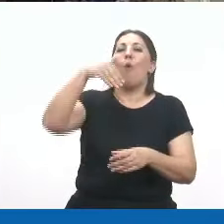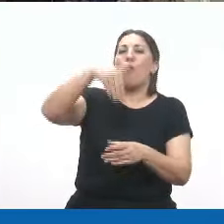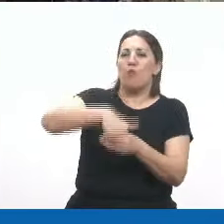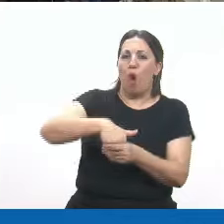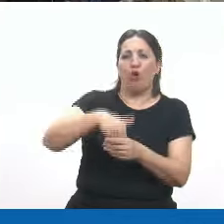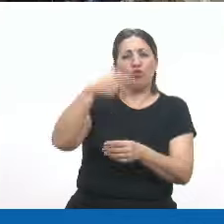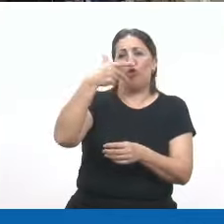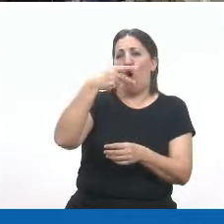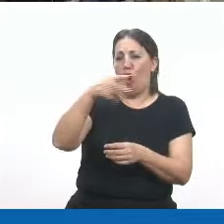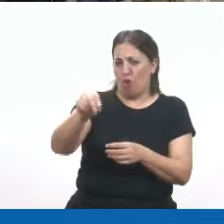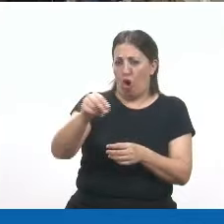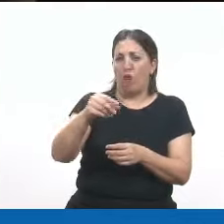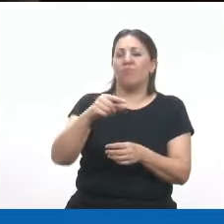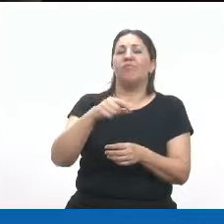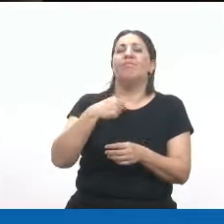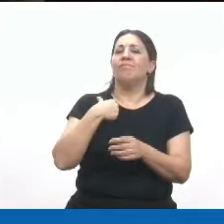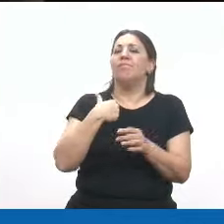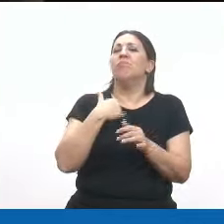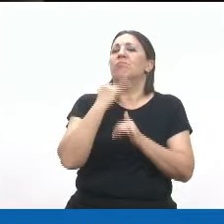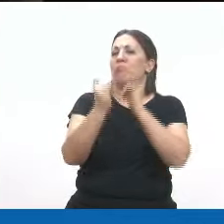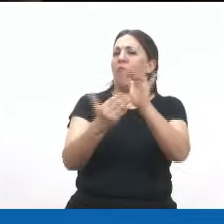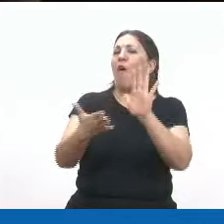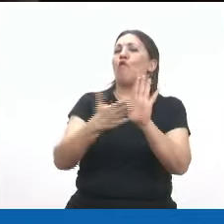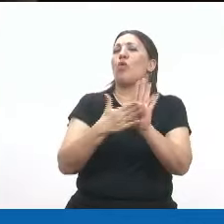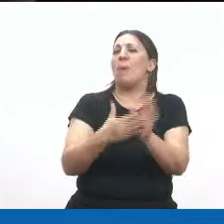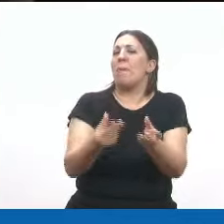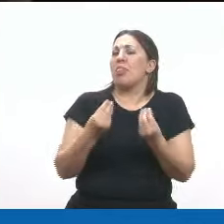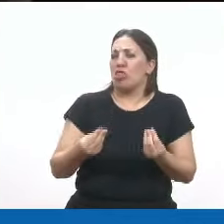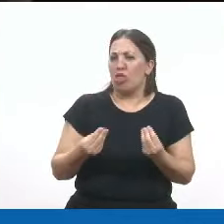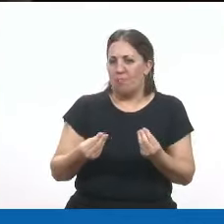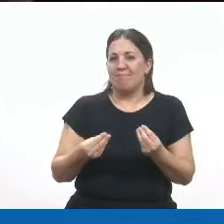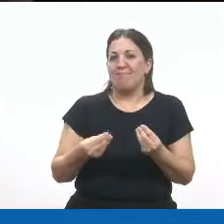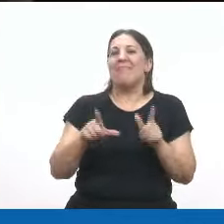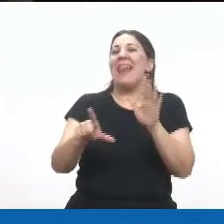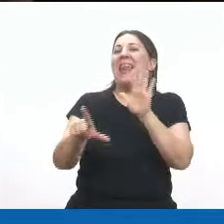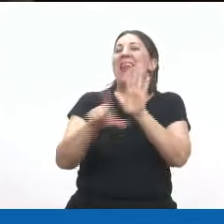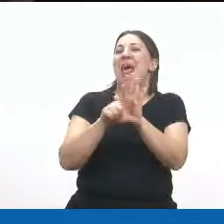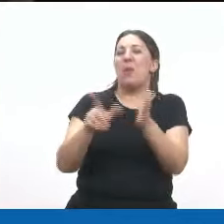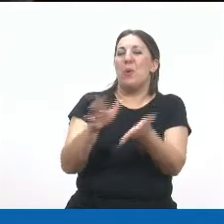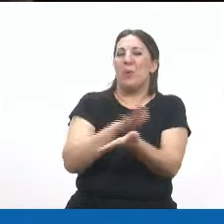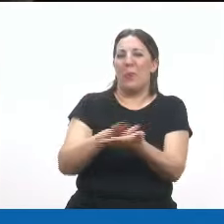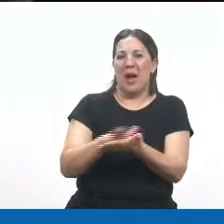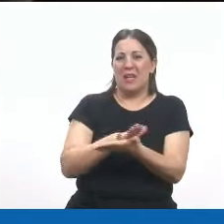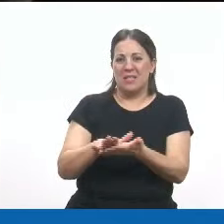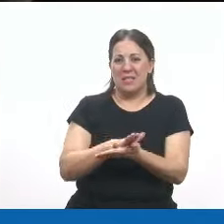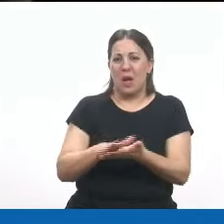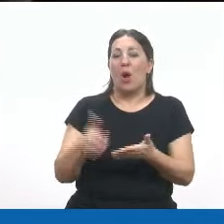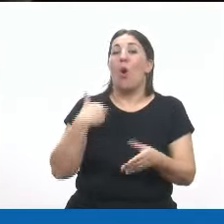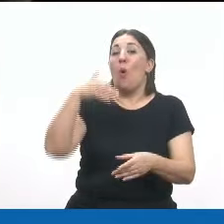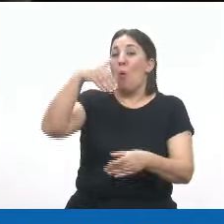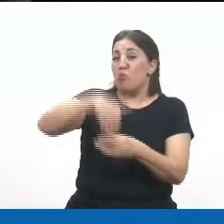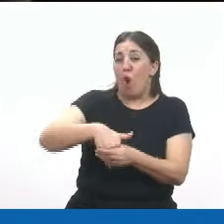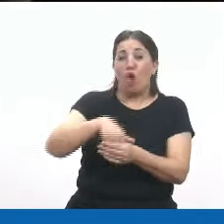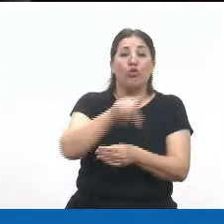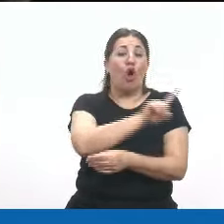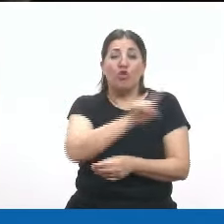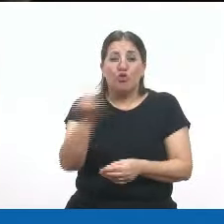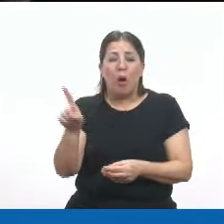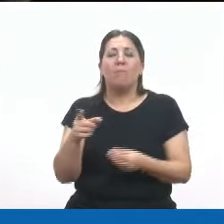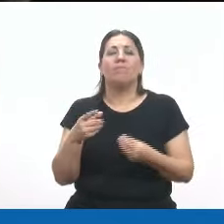contra de esta llamada ley bases y Mi voto en contra